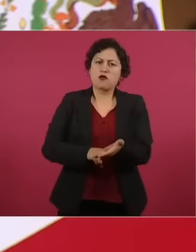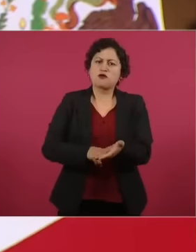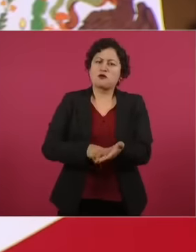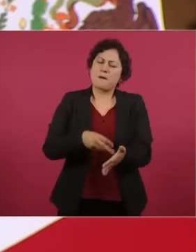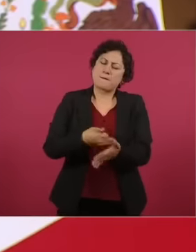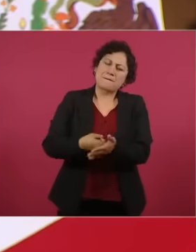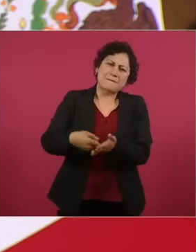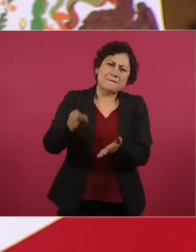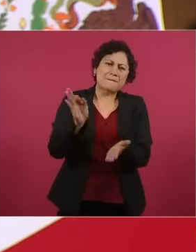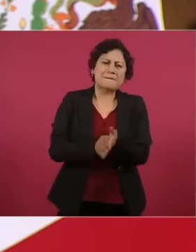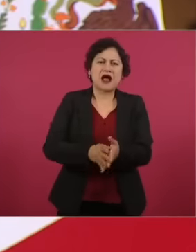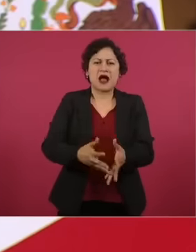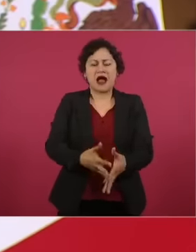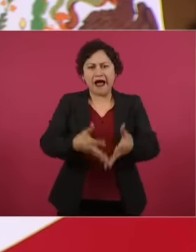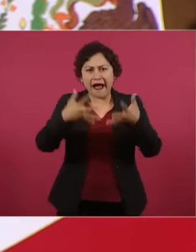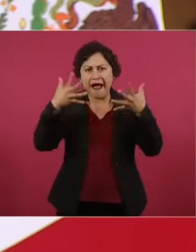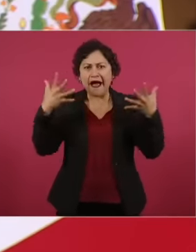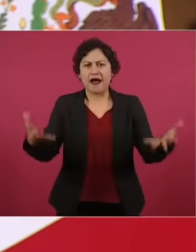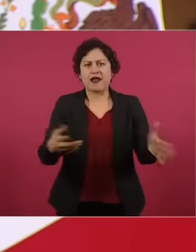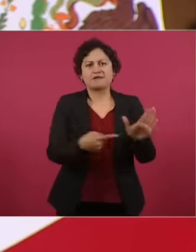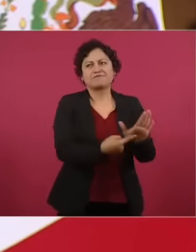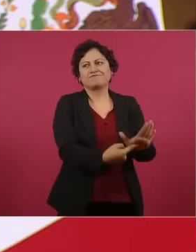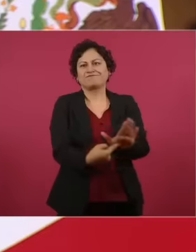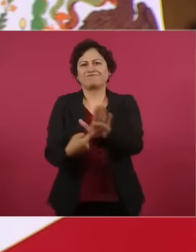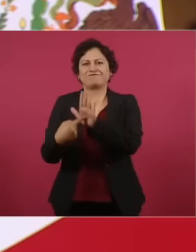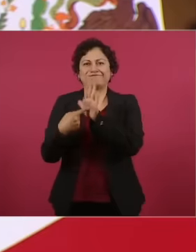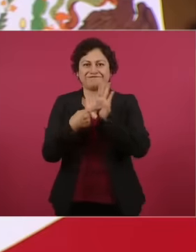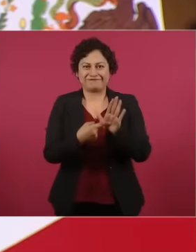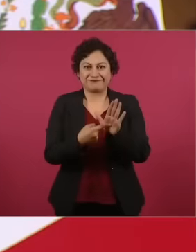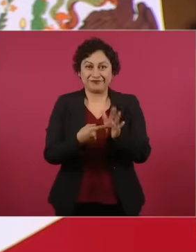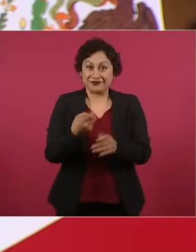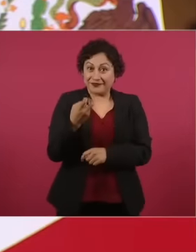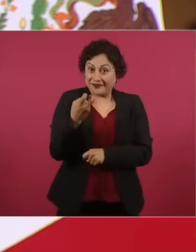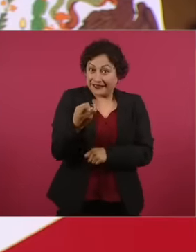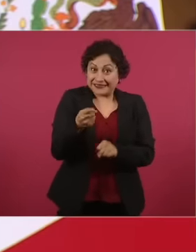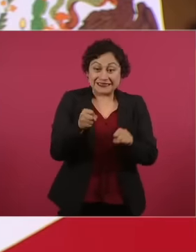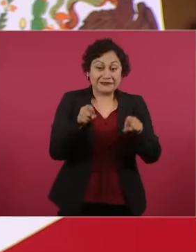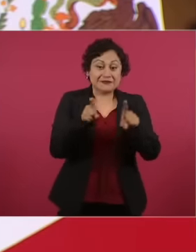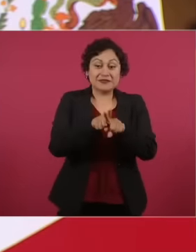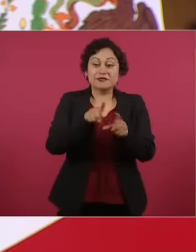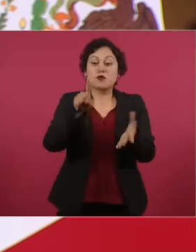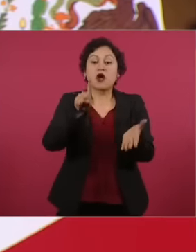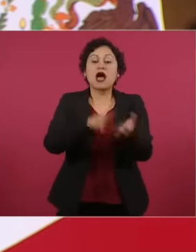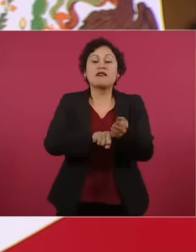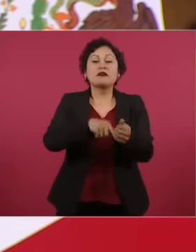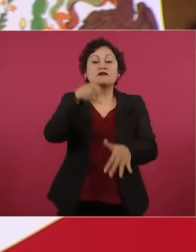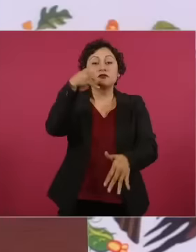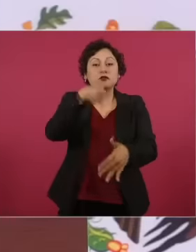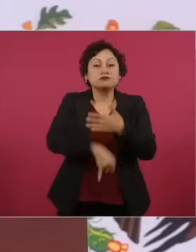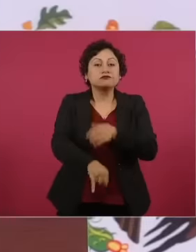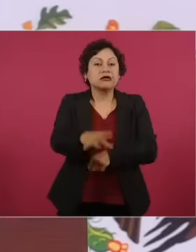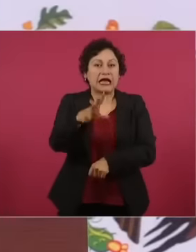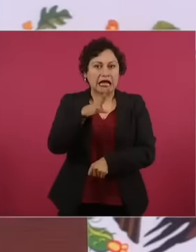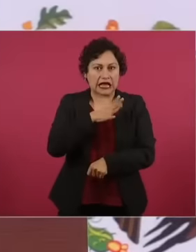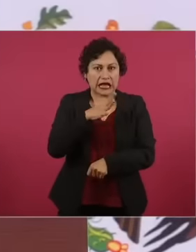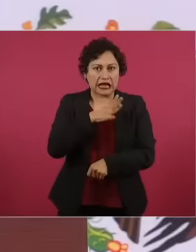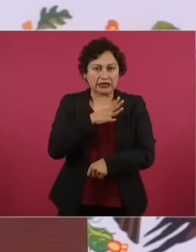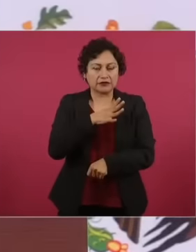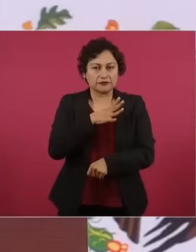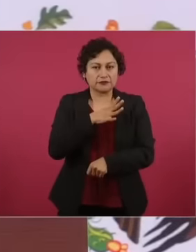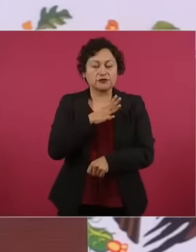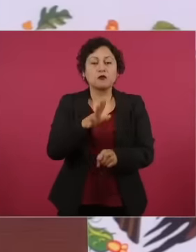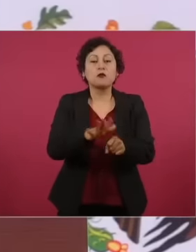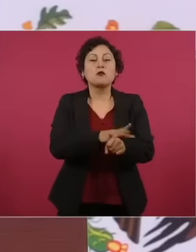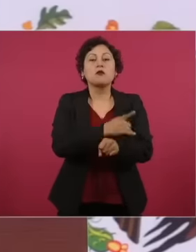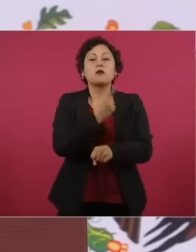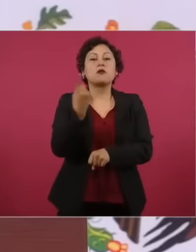De esa raíz y de ese tronco proviene también la singular